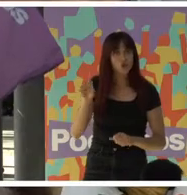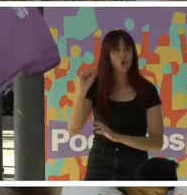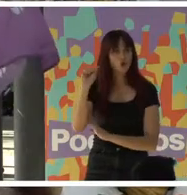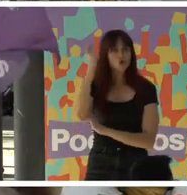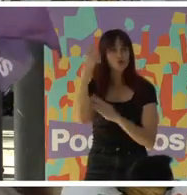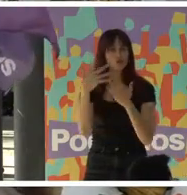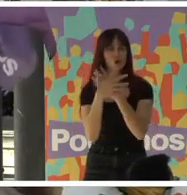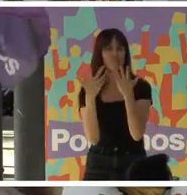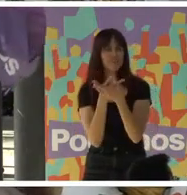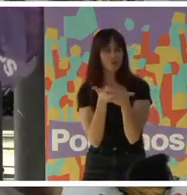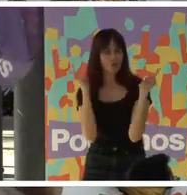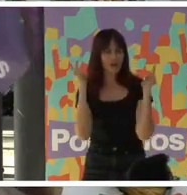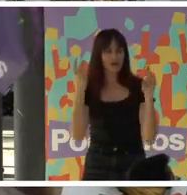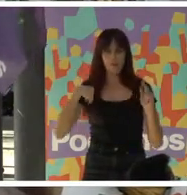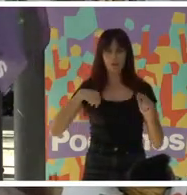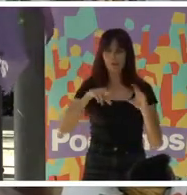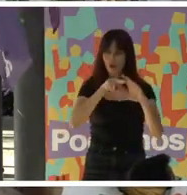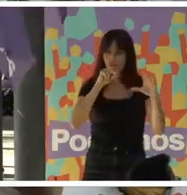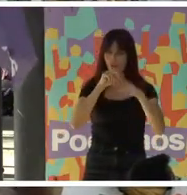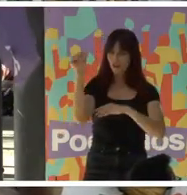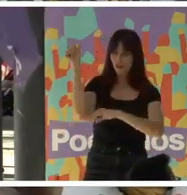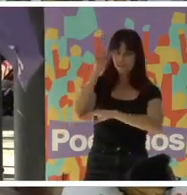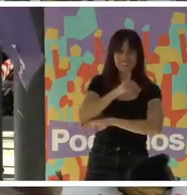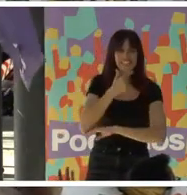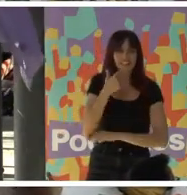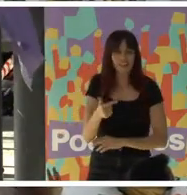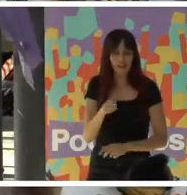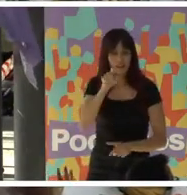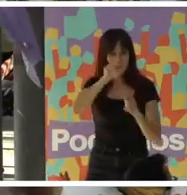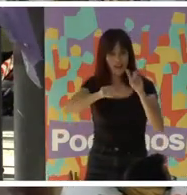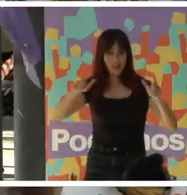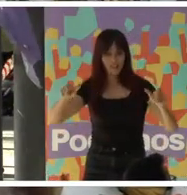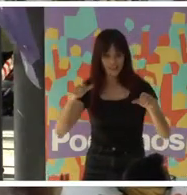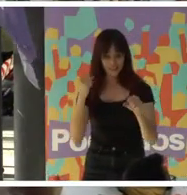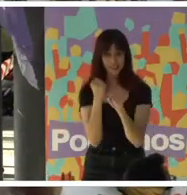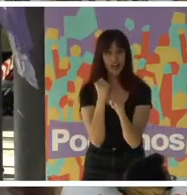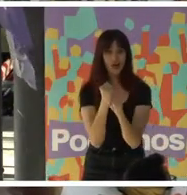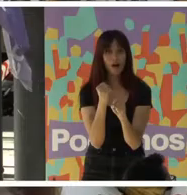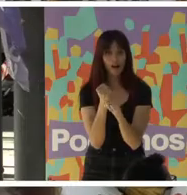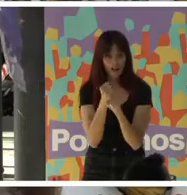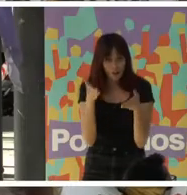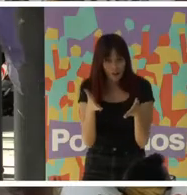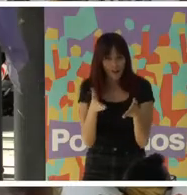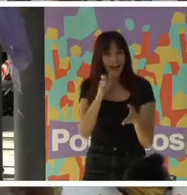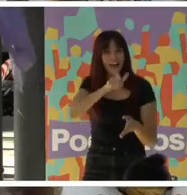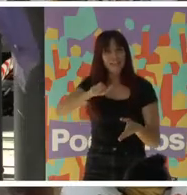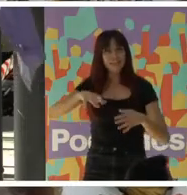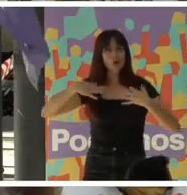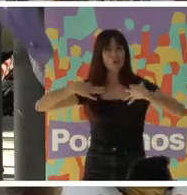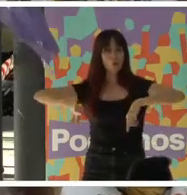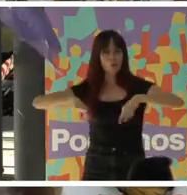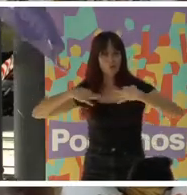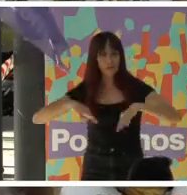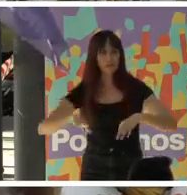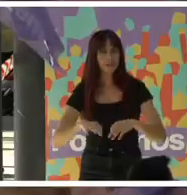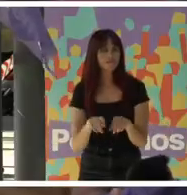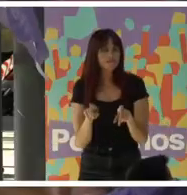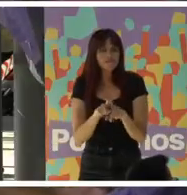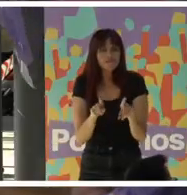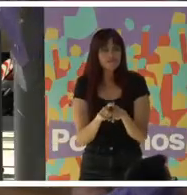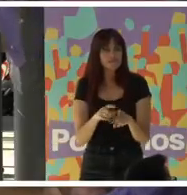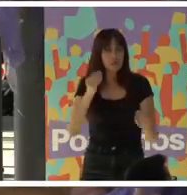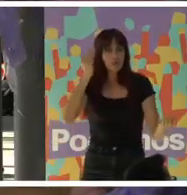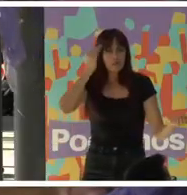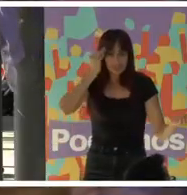de la democracia, como dice nuestro vídeo. Que la gente de clase trabajadora, que la gente humilde, que nunca jamás